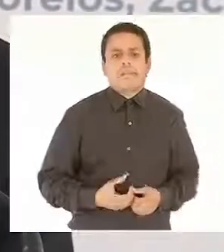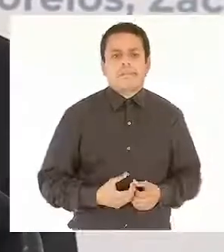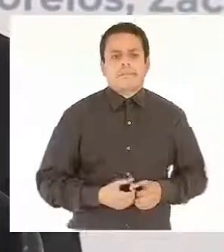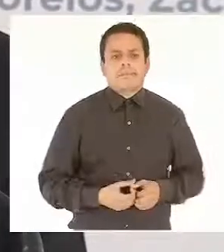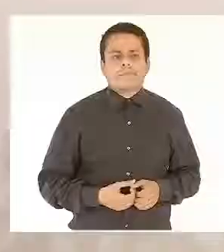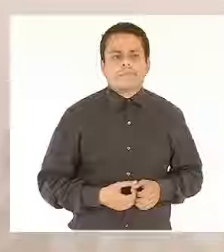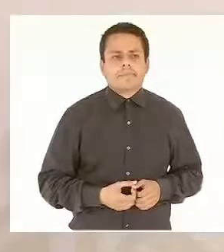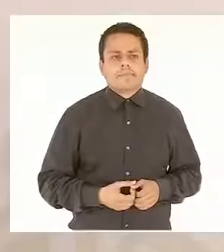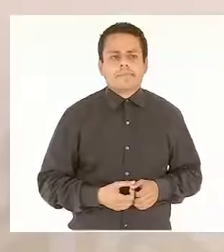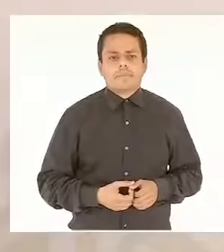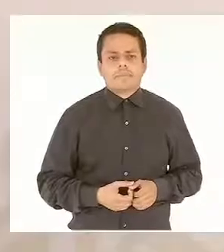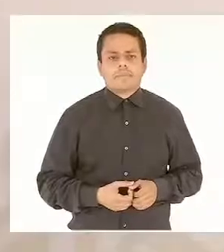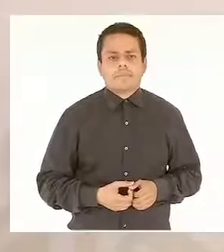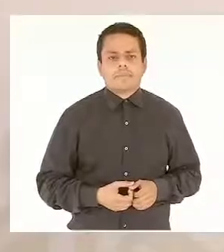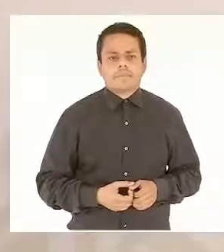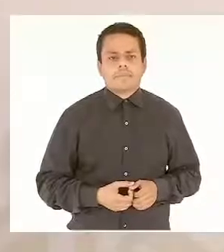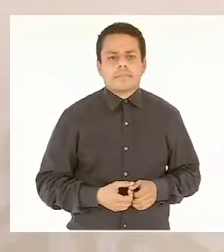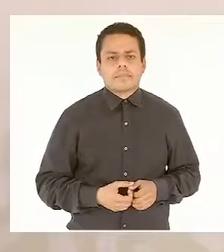por